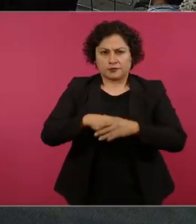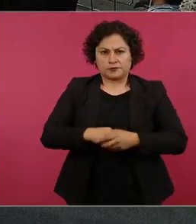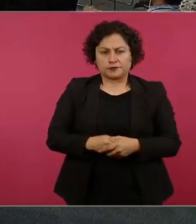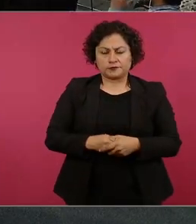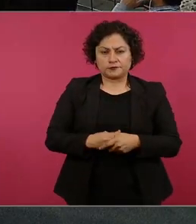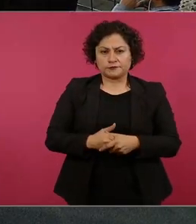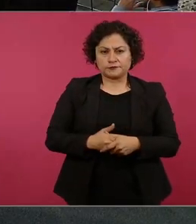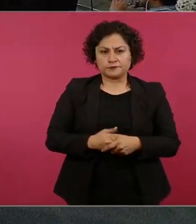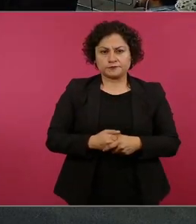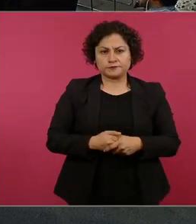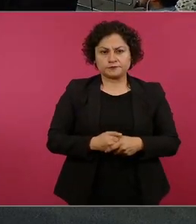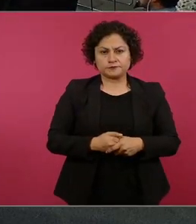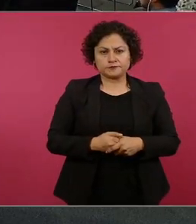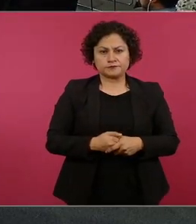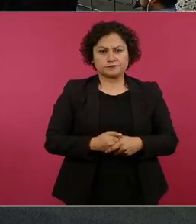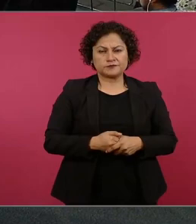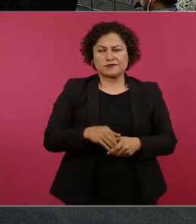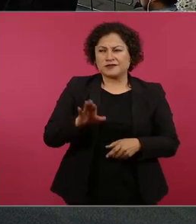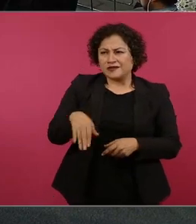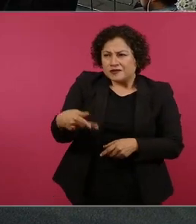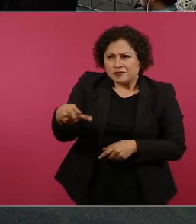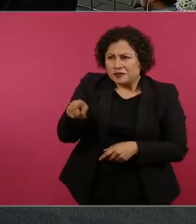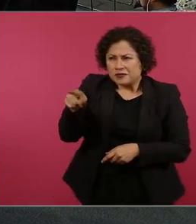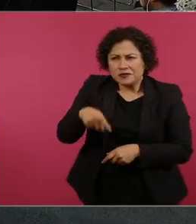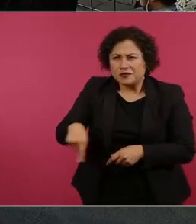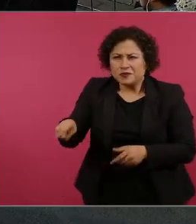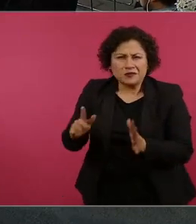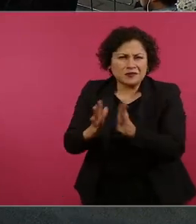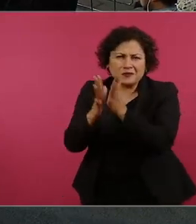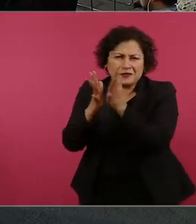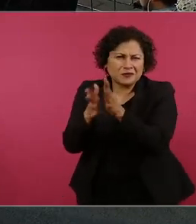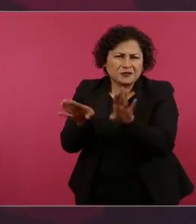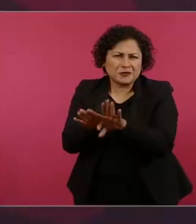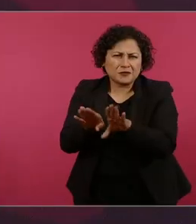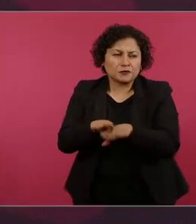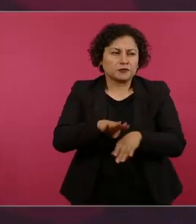e Pero ellos qué tendrían que ver aquí Permíteme